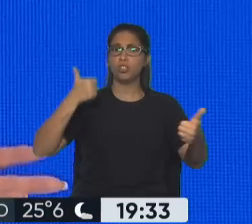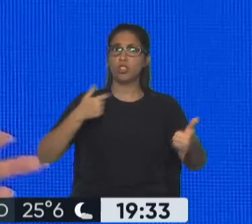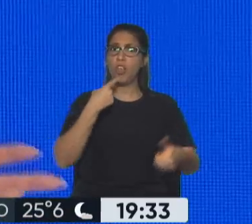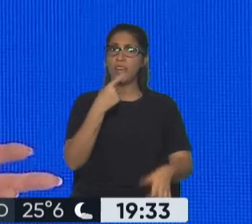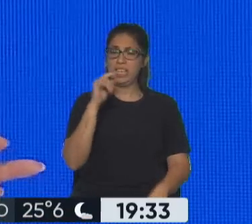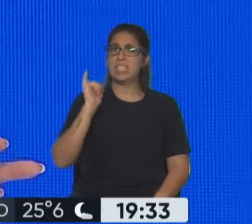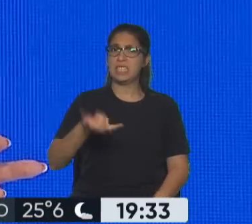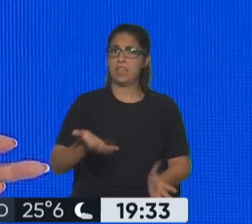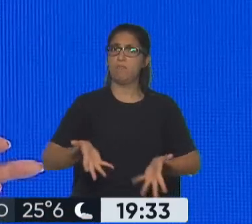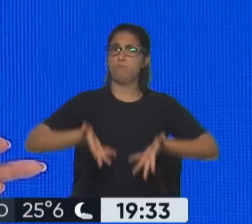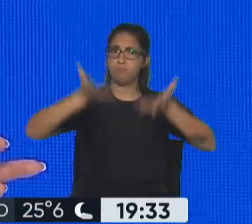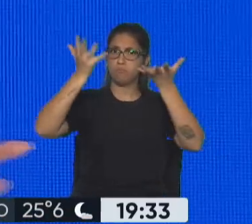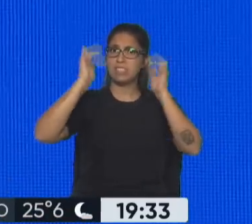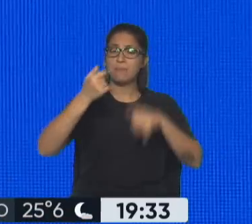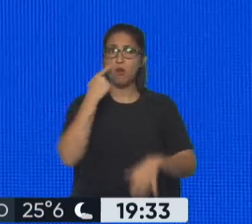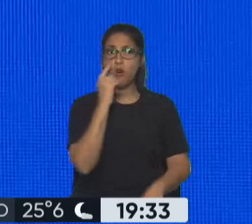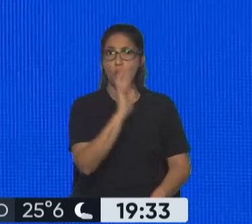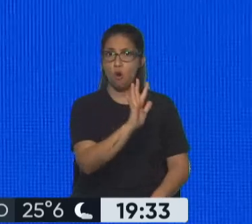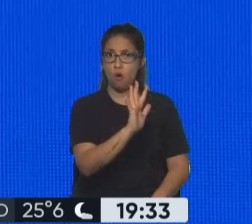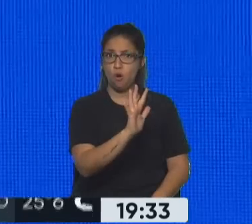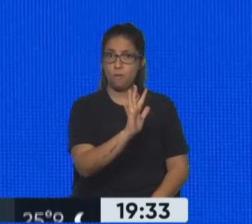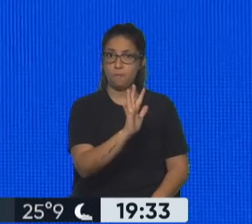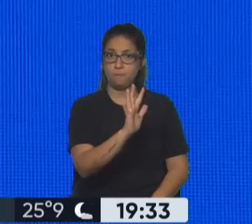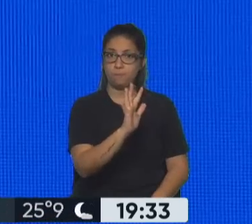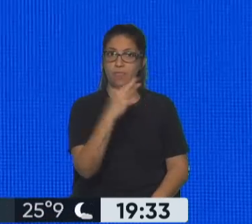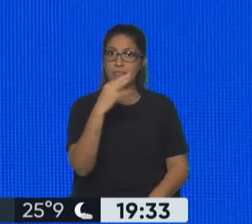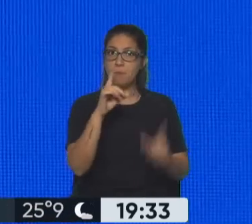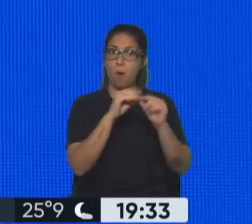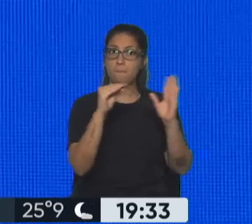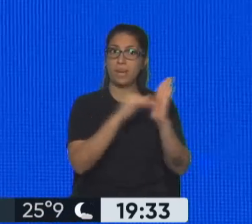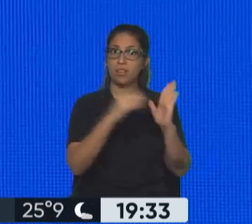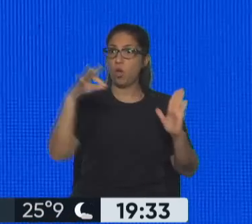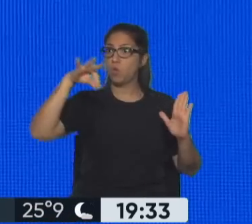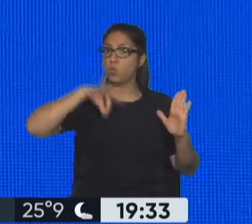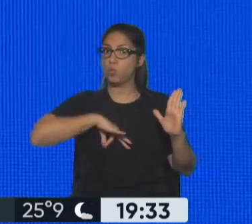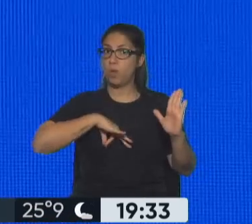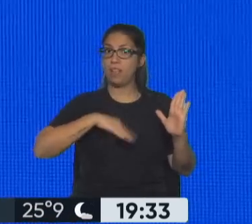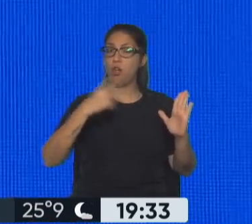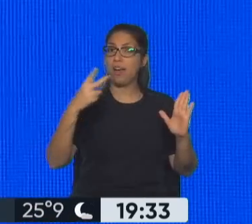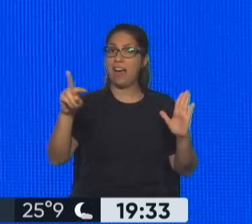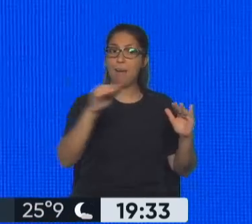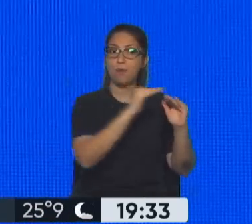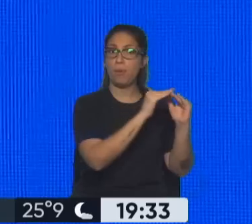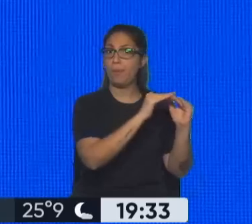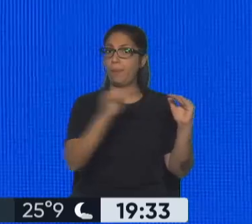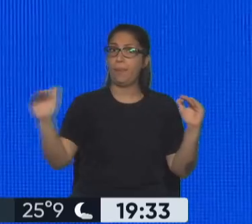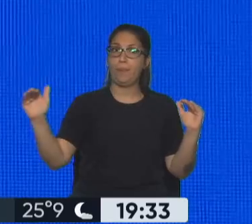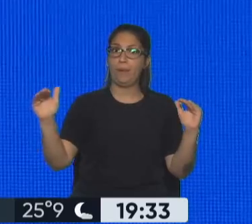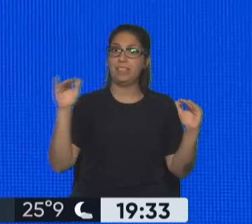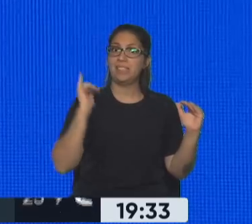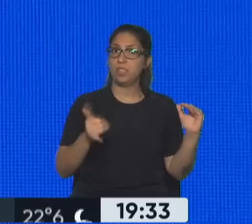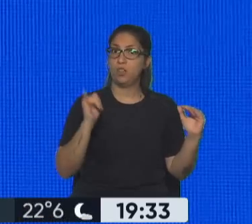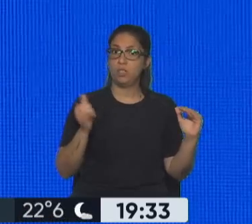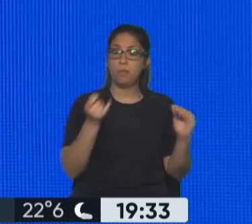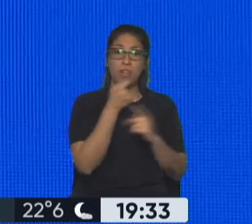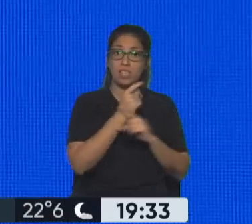claro, vamos a crecer y mucho, pero ojo, alineemos precios, salario, tipo de cambio, porque si no,